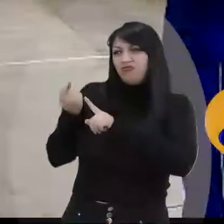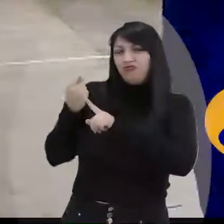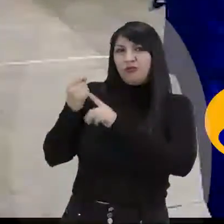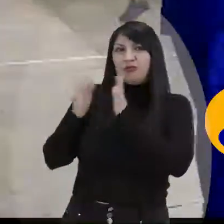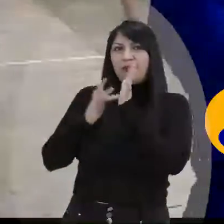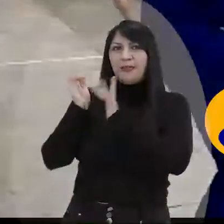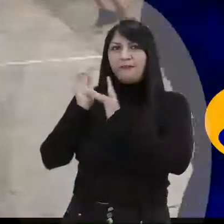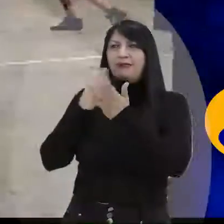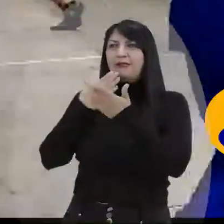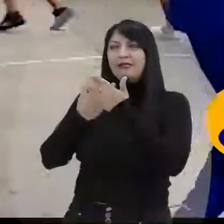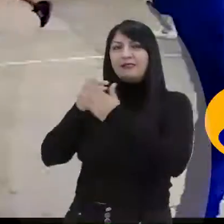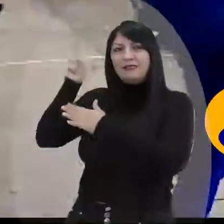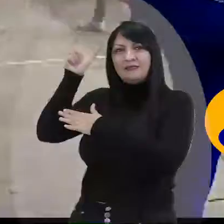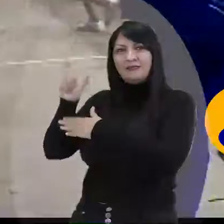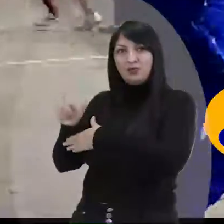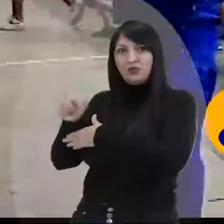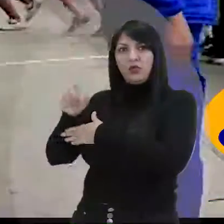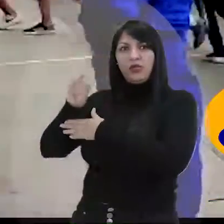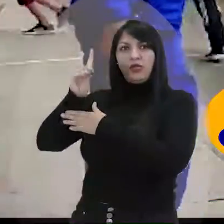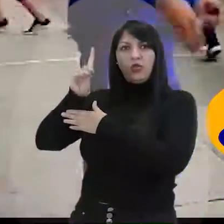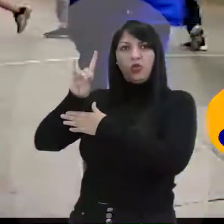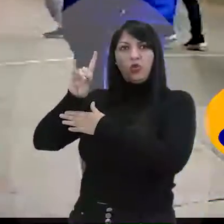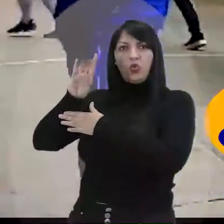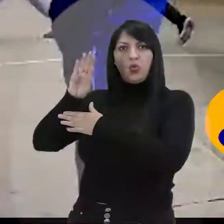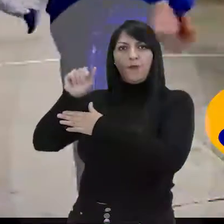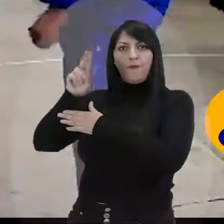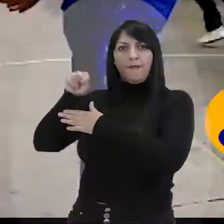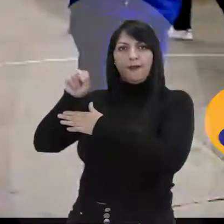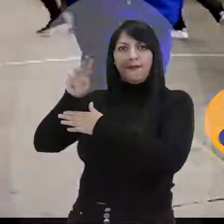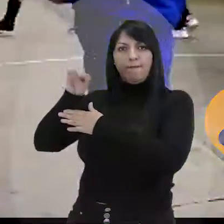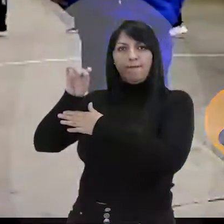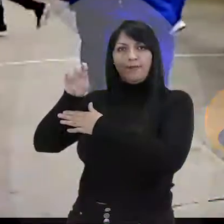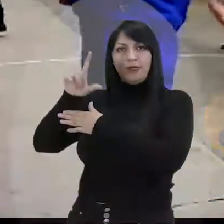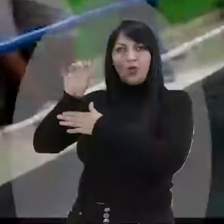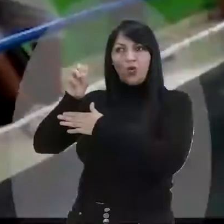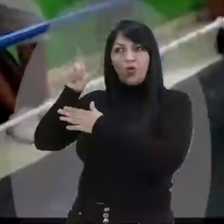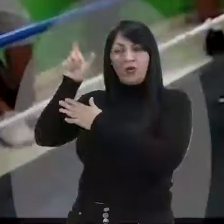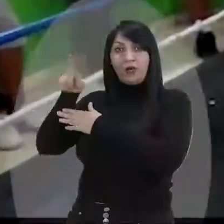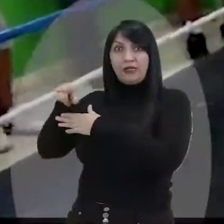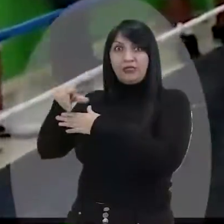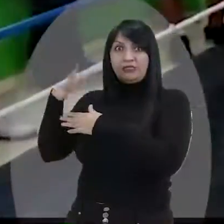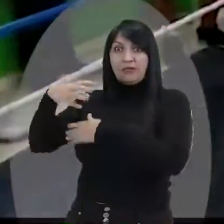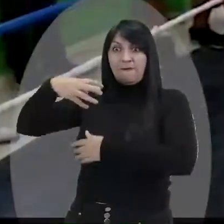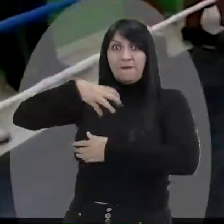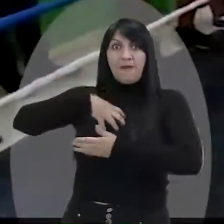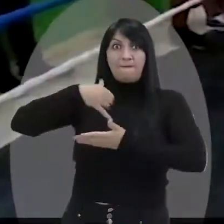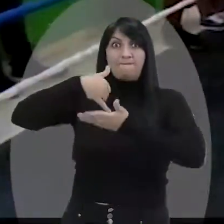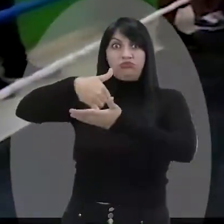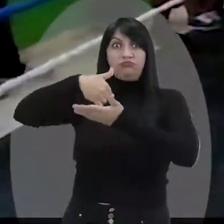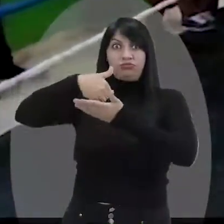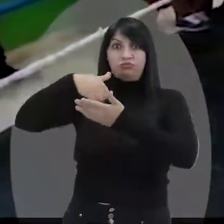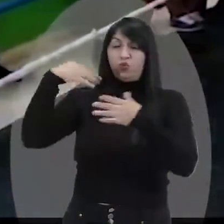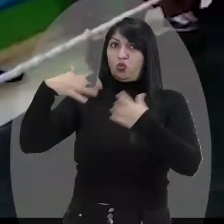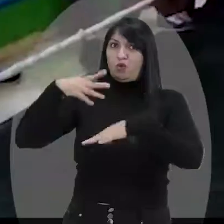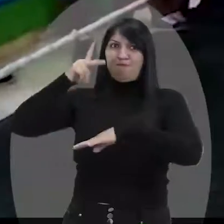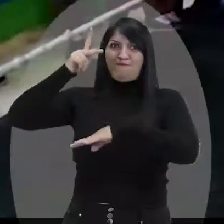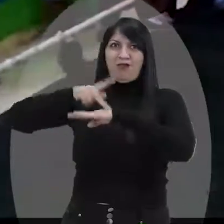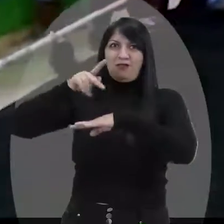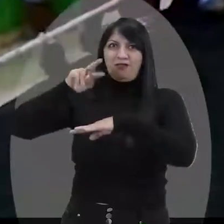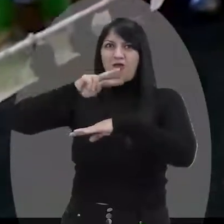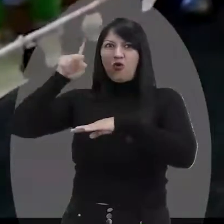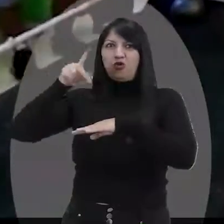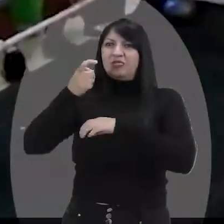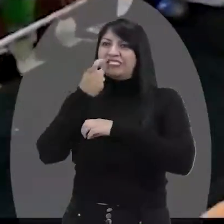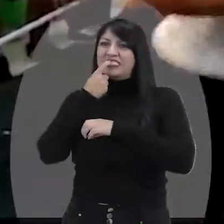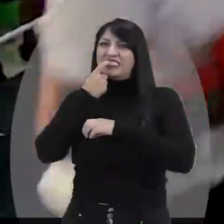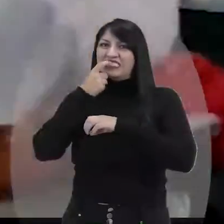abril con el muchacho, con el deportista Dubán Melo, obteniendo dos títulos nacionales,